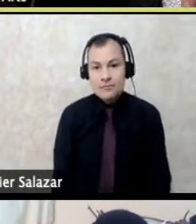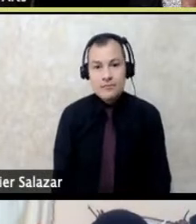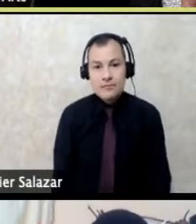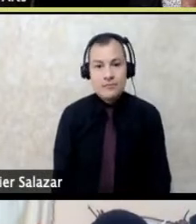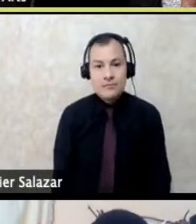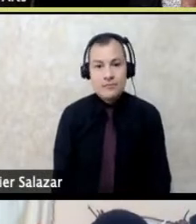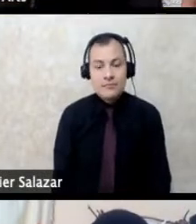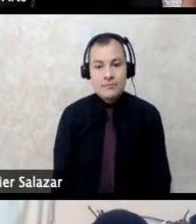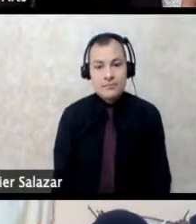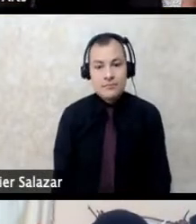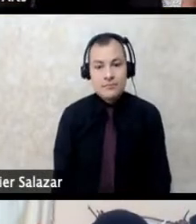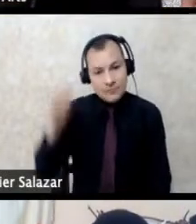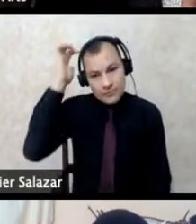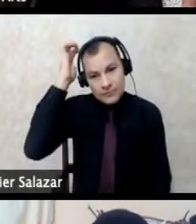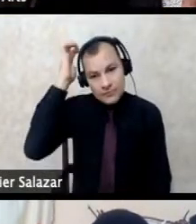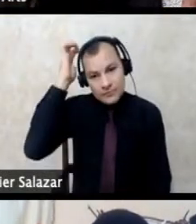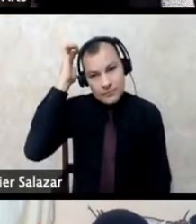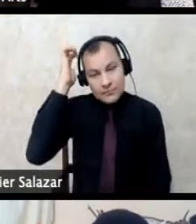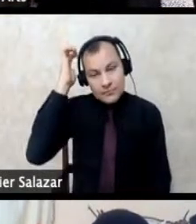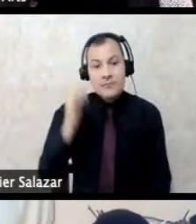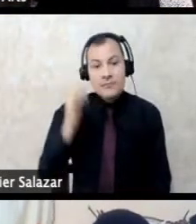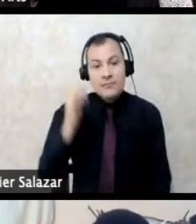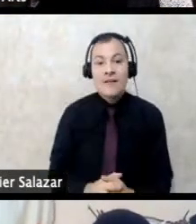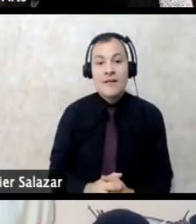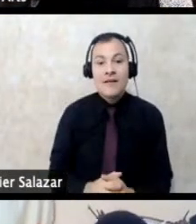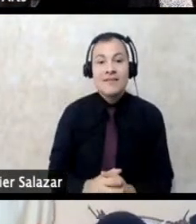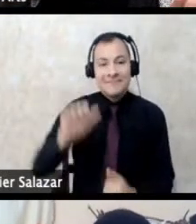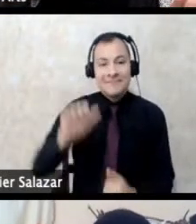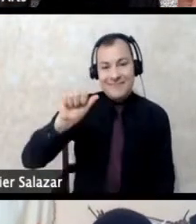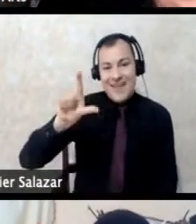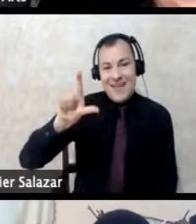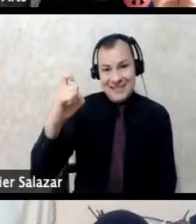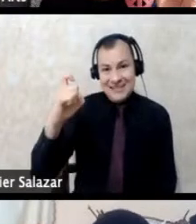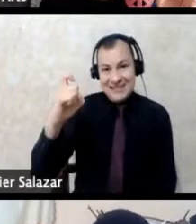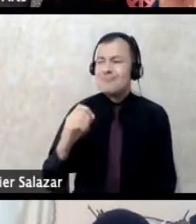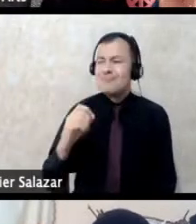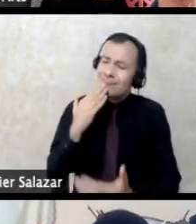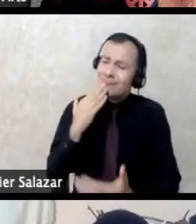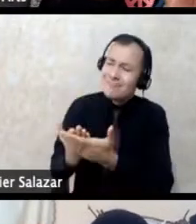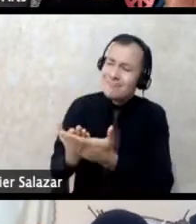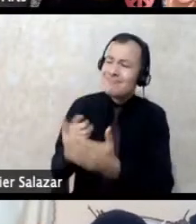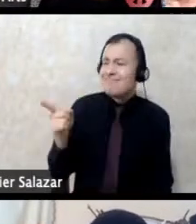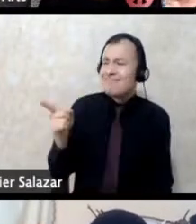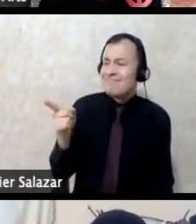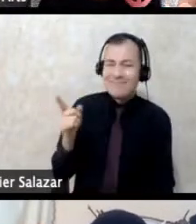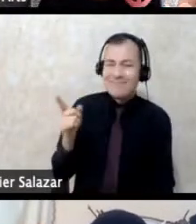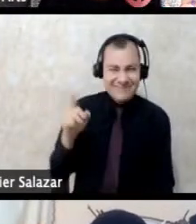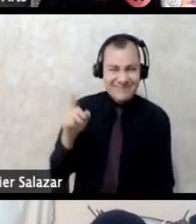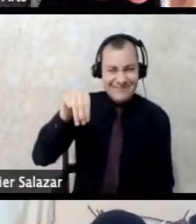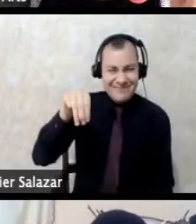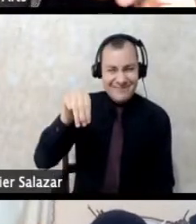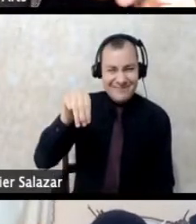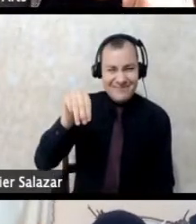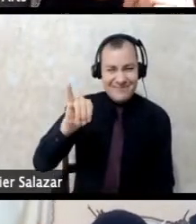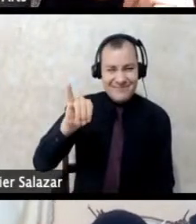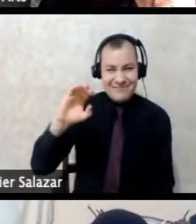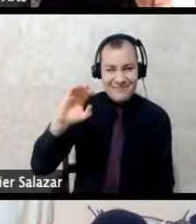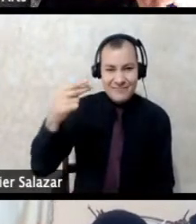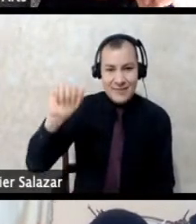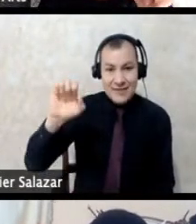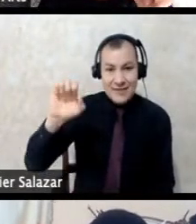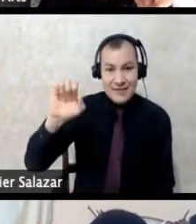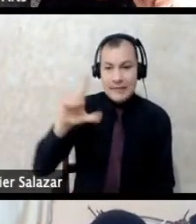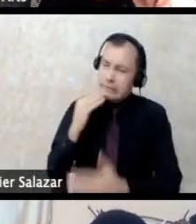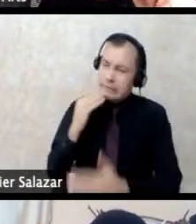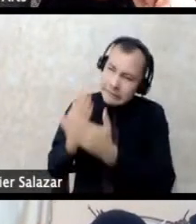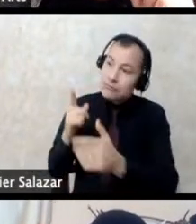Okay, thank you so much, my friend Michael, for sharing your experience. And it's very, very nice to